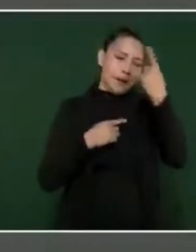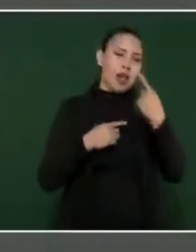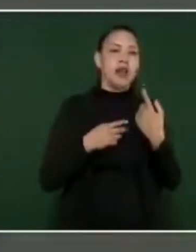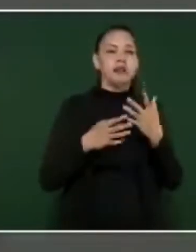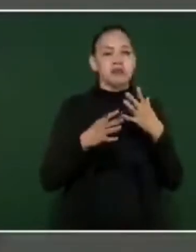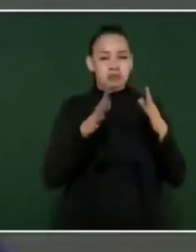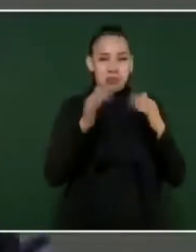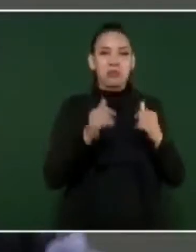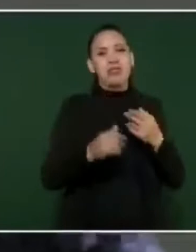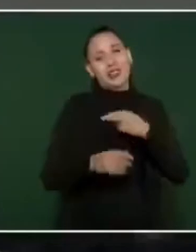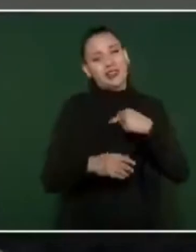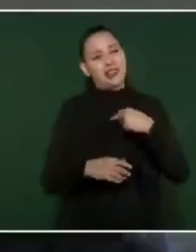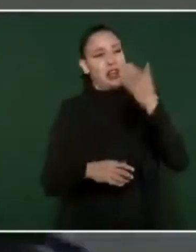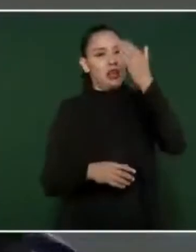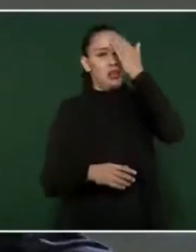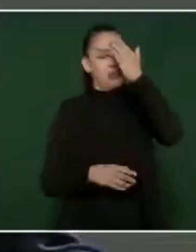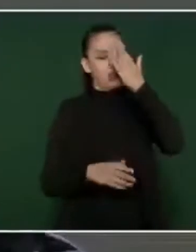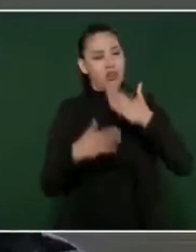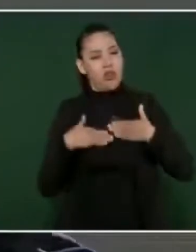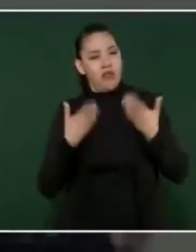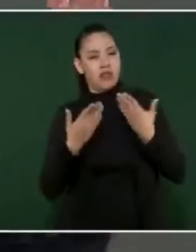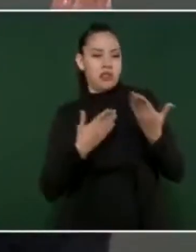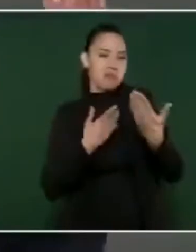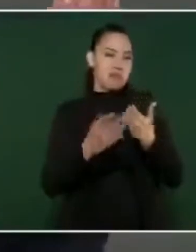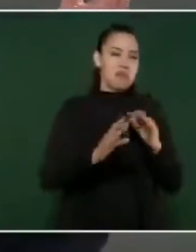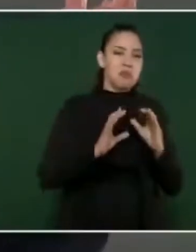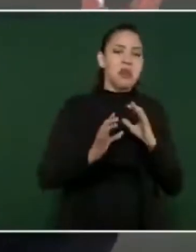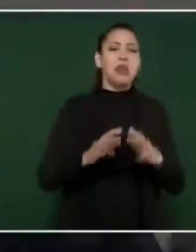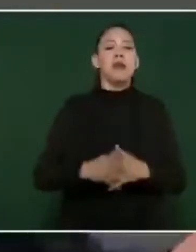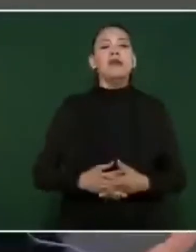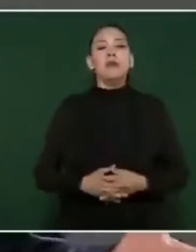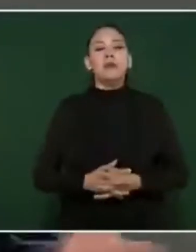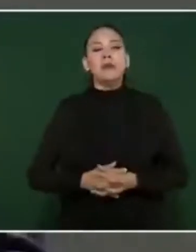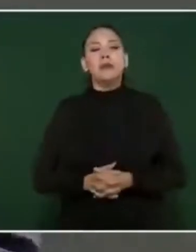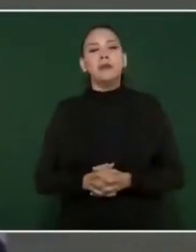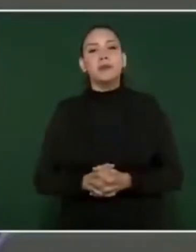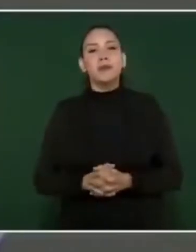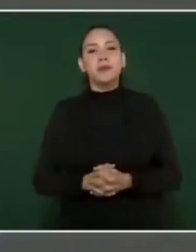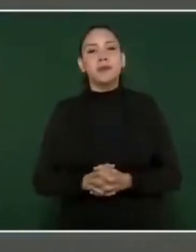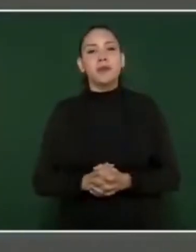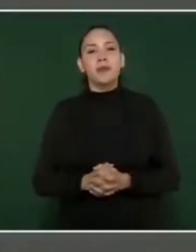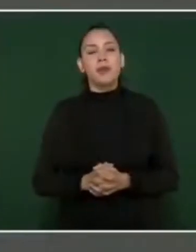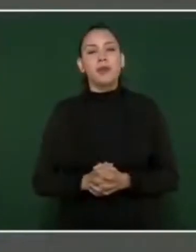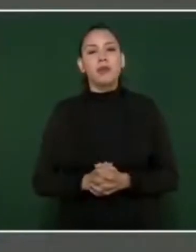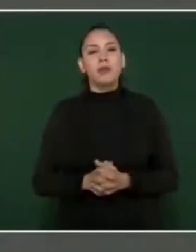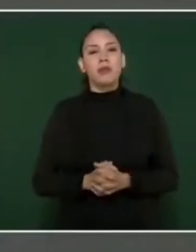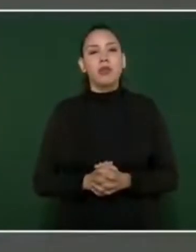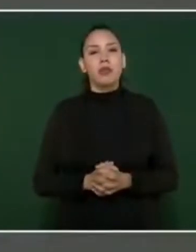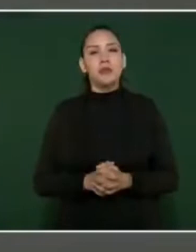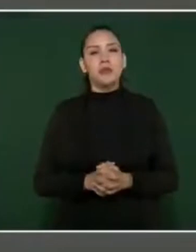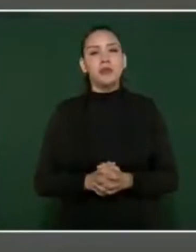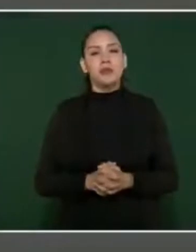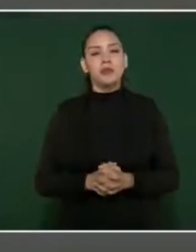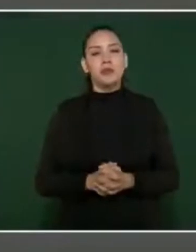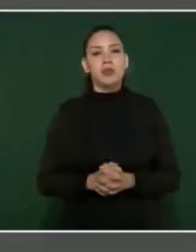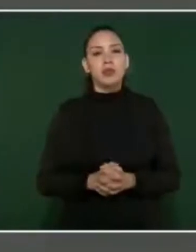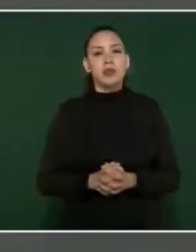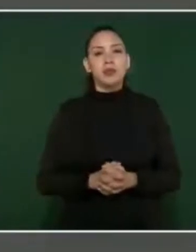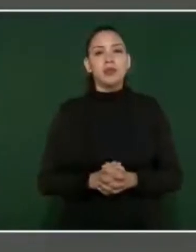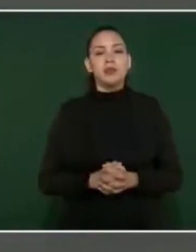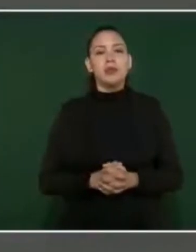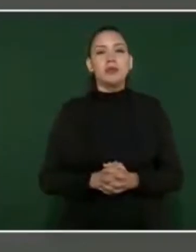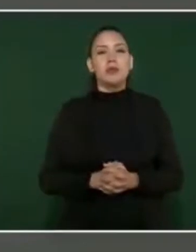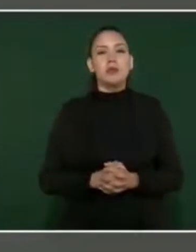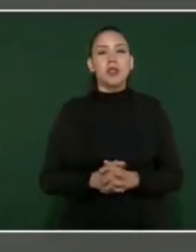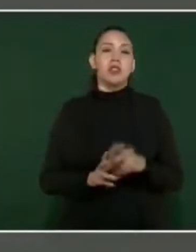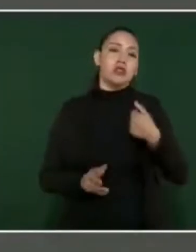pues yo termino en menos de 2 años, en septiembre, a finales de septiembre del